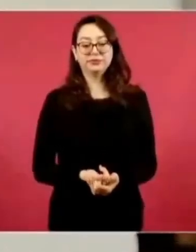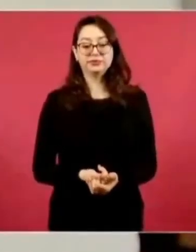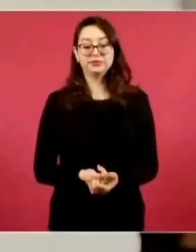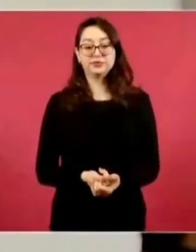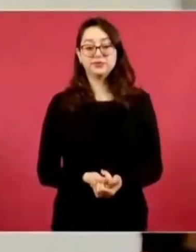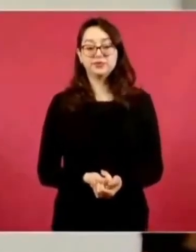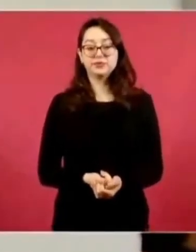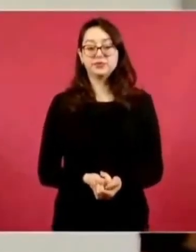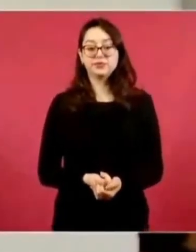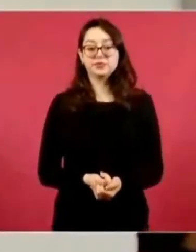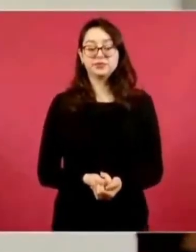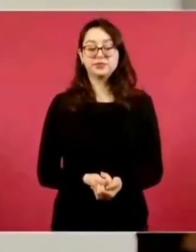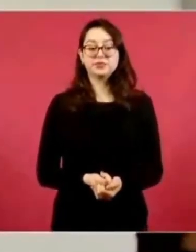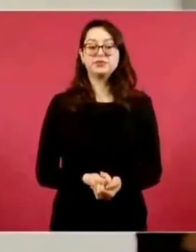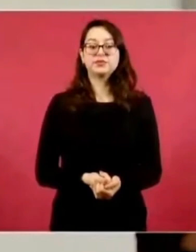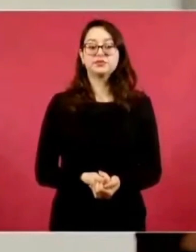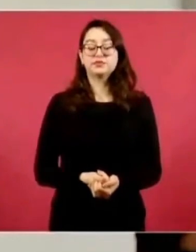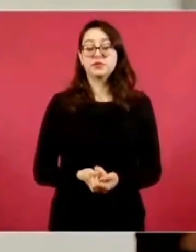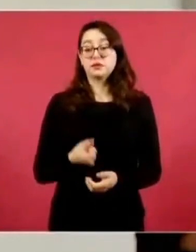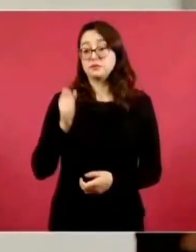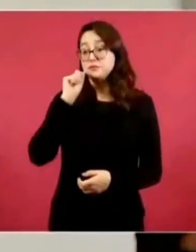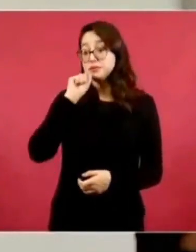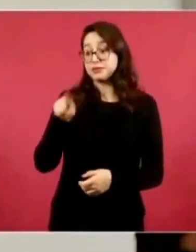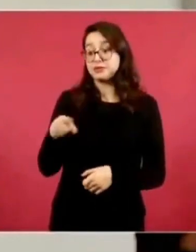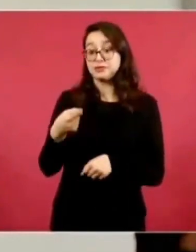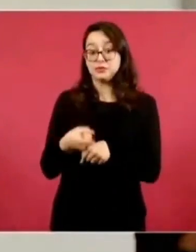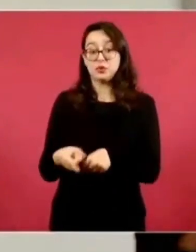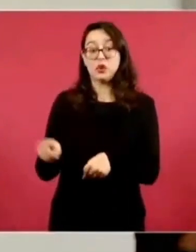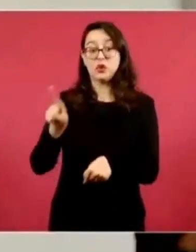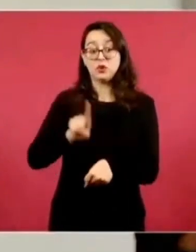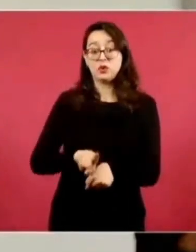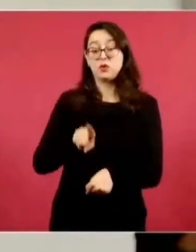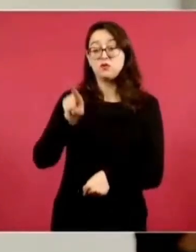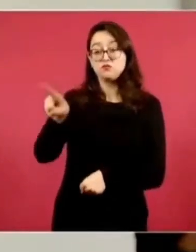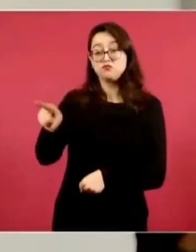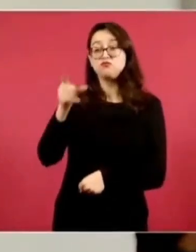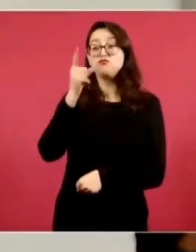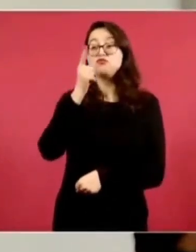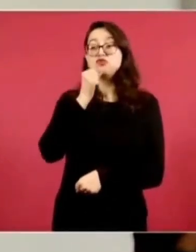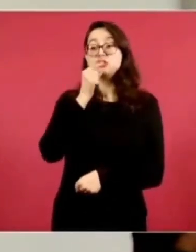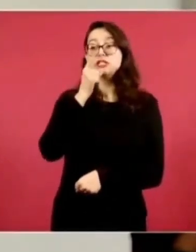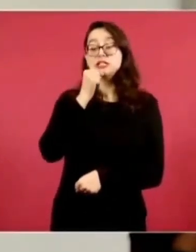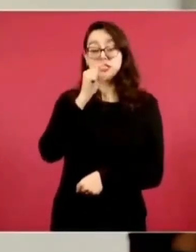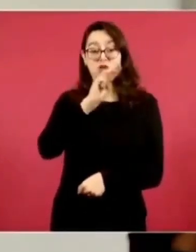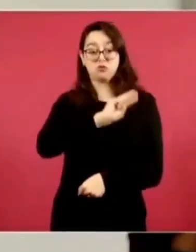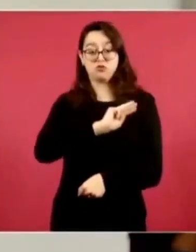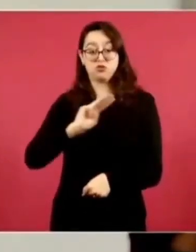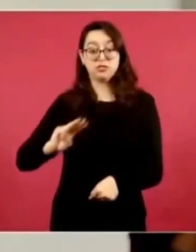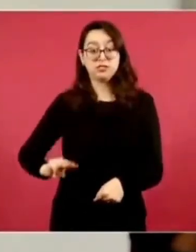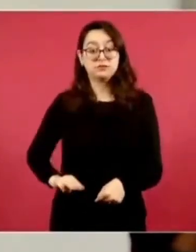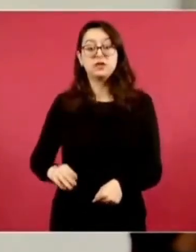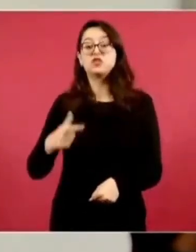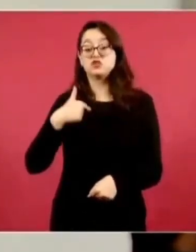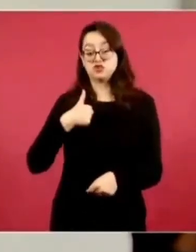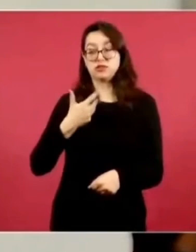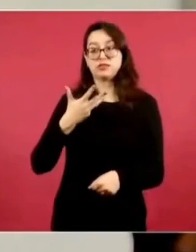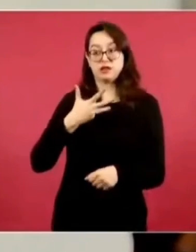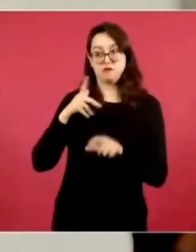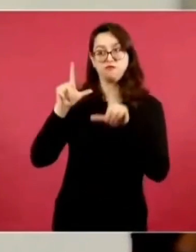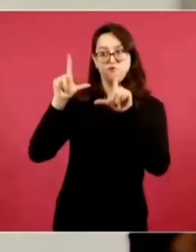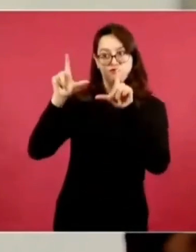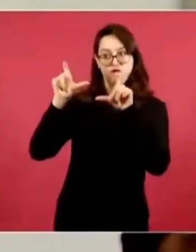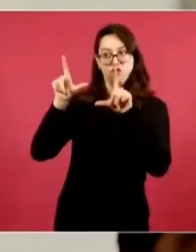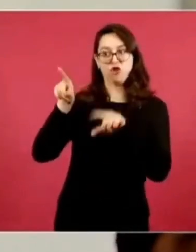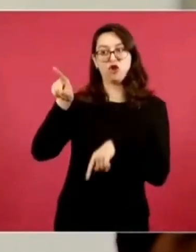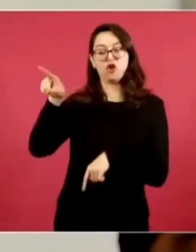Guadalajara, que también ya tengo su fotografía, lo tengo identificado, cuando me bajan de la ambulancia se me